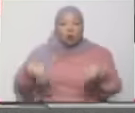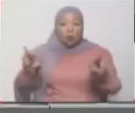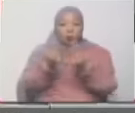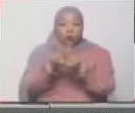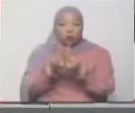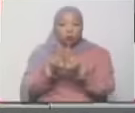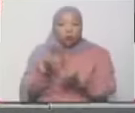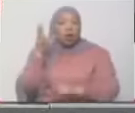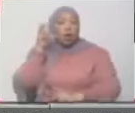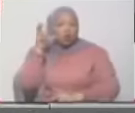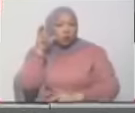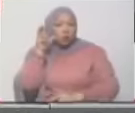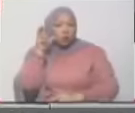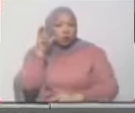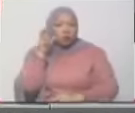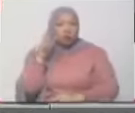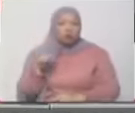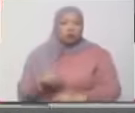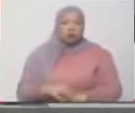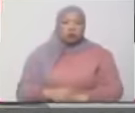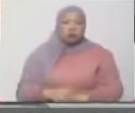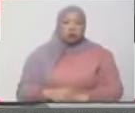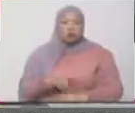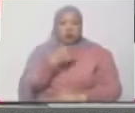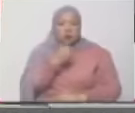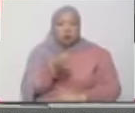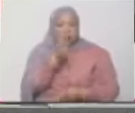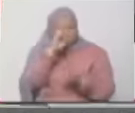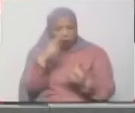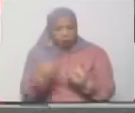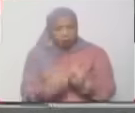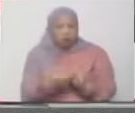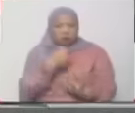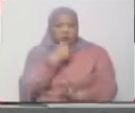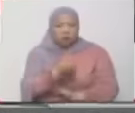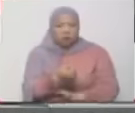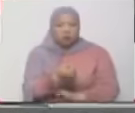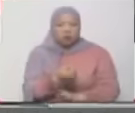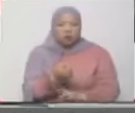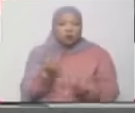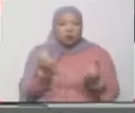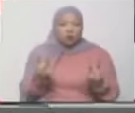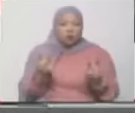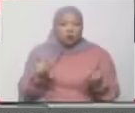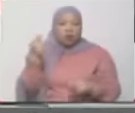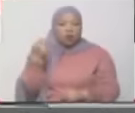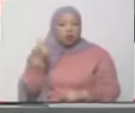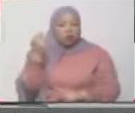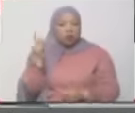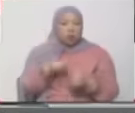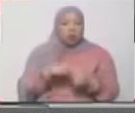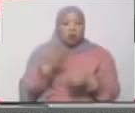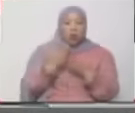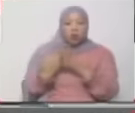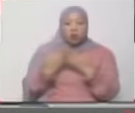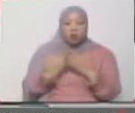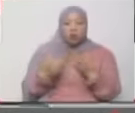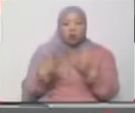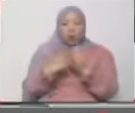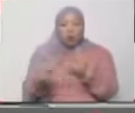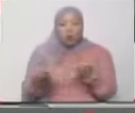eso? Y juegan, está bien, chévere, lo respeto, me parece respetable y muy bueno. Está